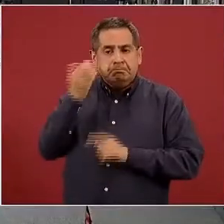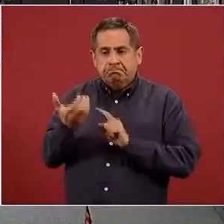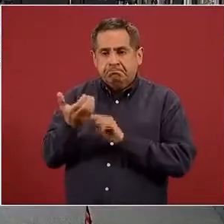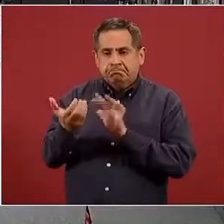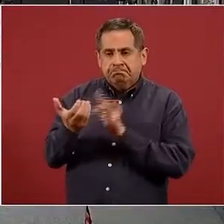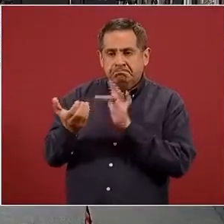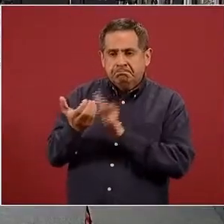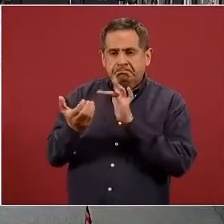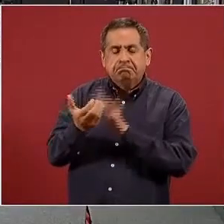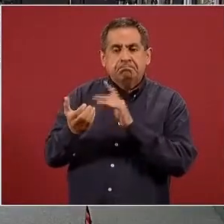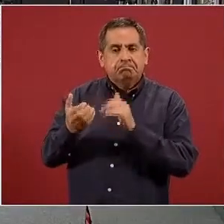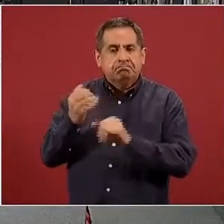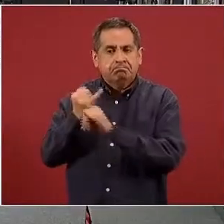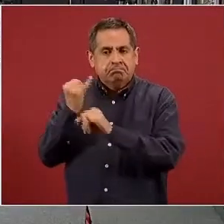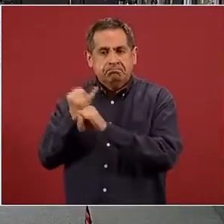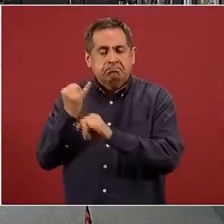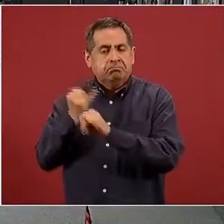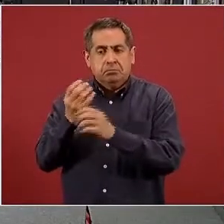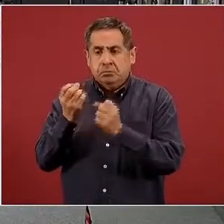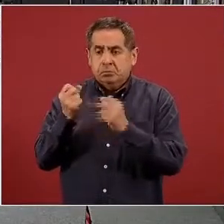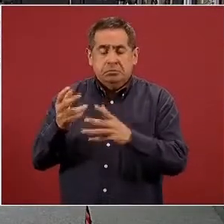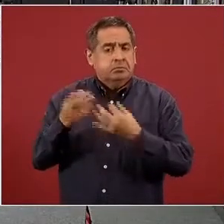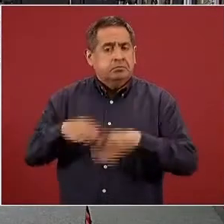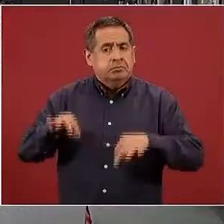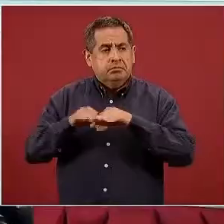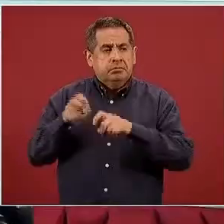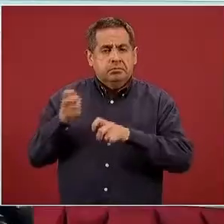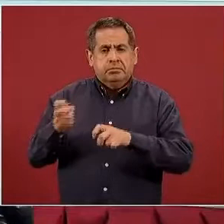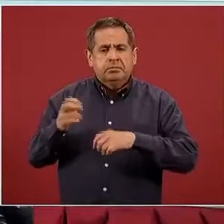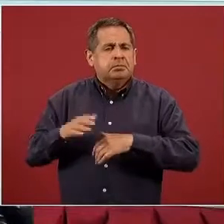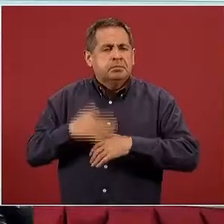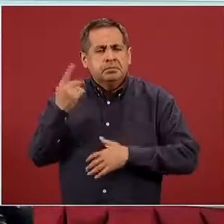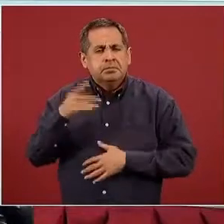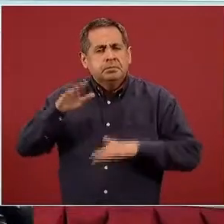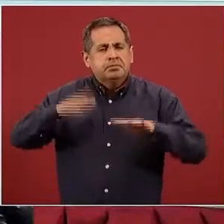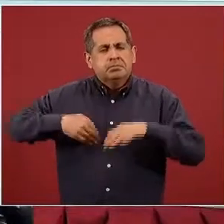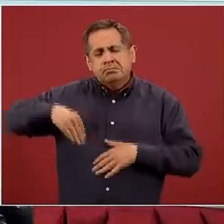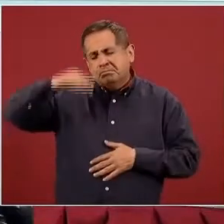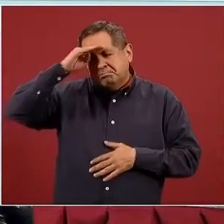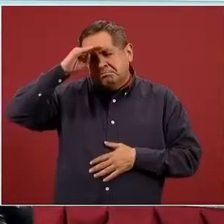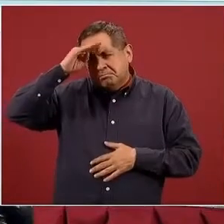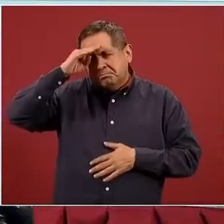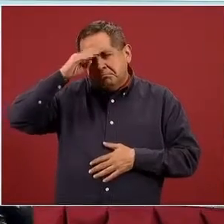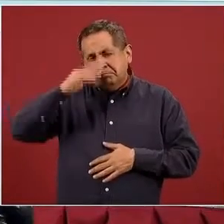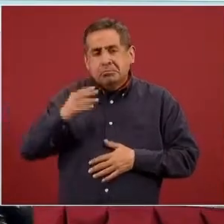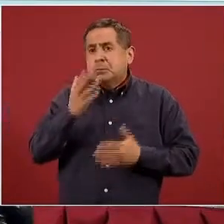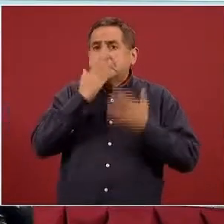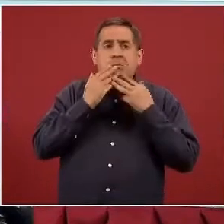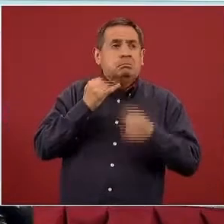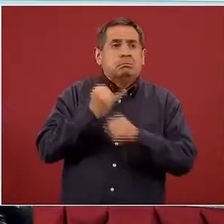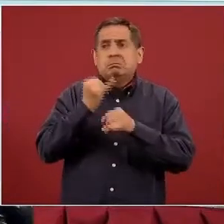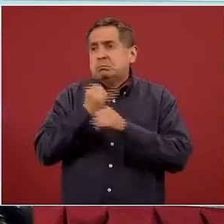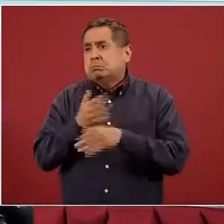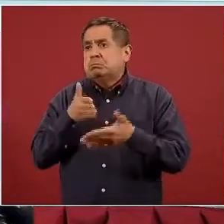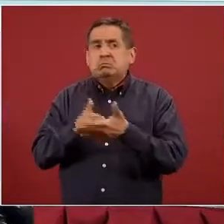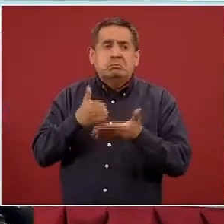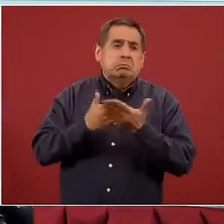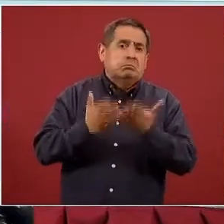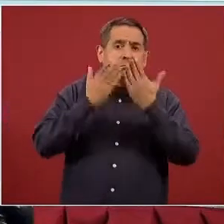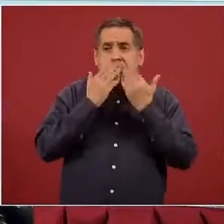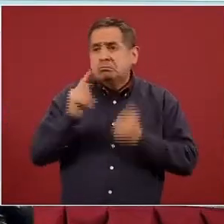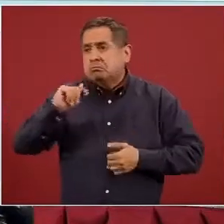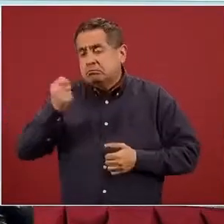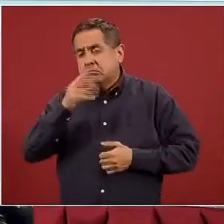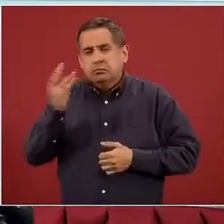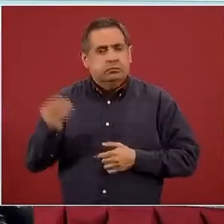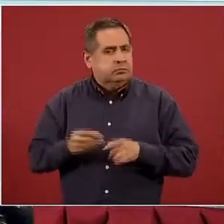celulares. Estas son cifras muy importantes porque se cree a veces que no hay tanto acceso al Internet, no hay tanto acceso a la tecnología,